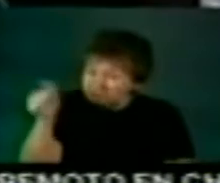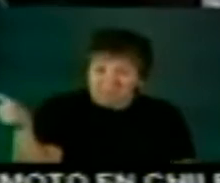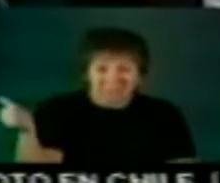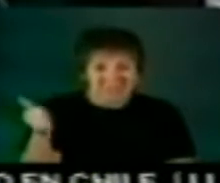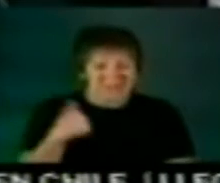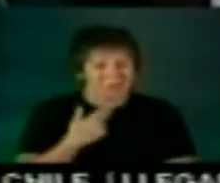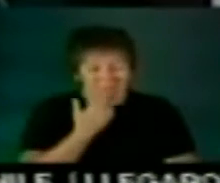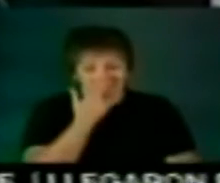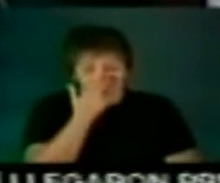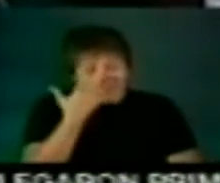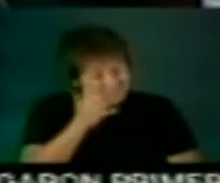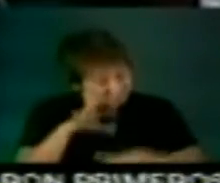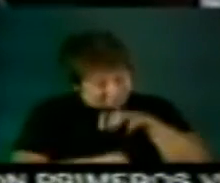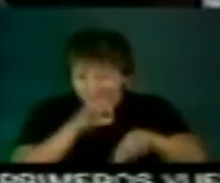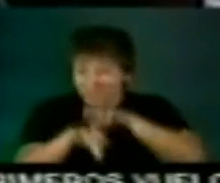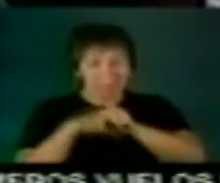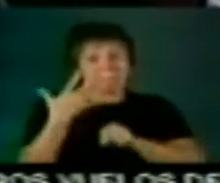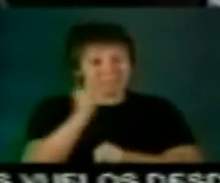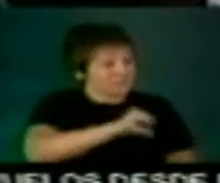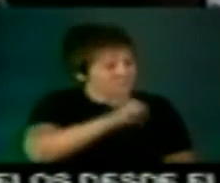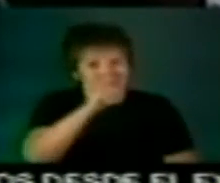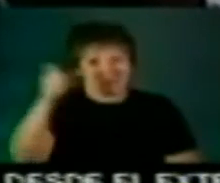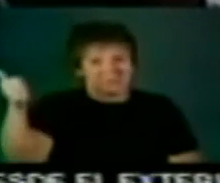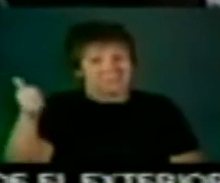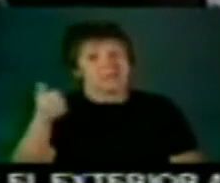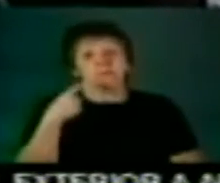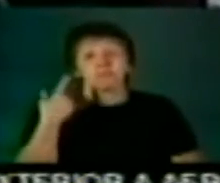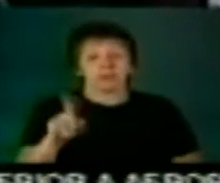ambiciosos y mucho más inconformistas.